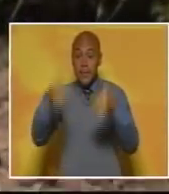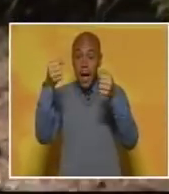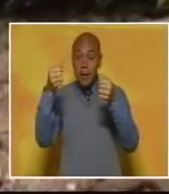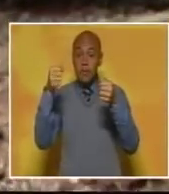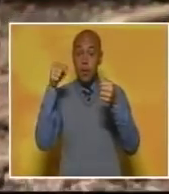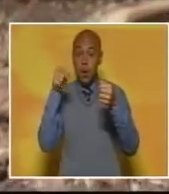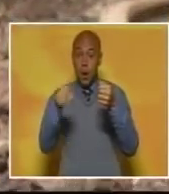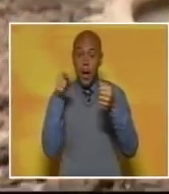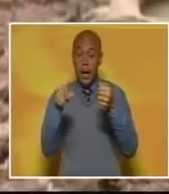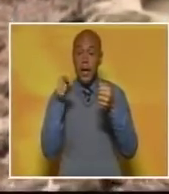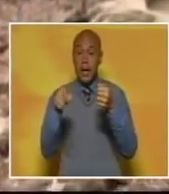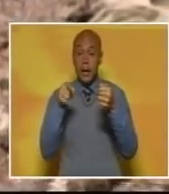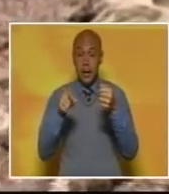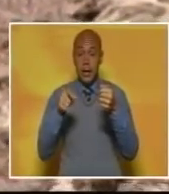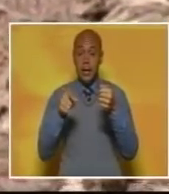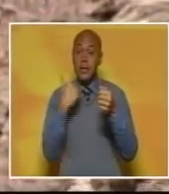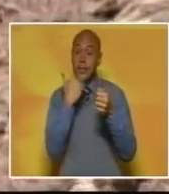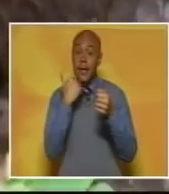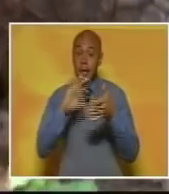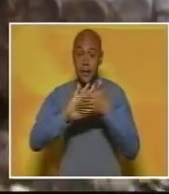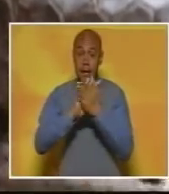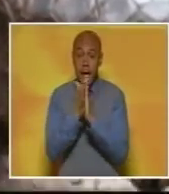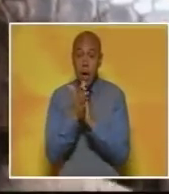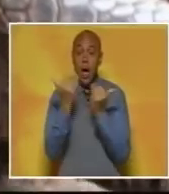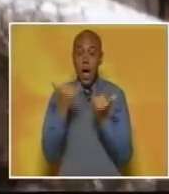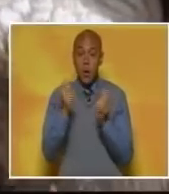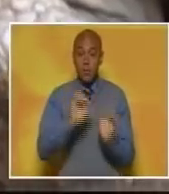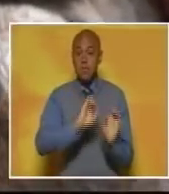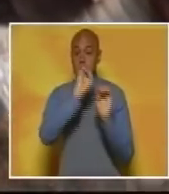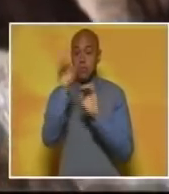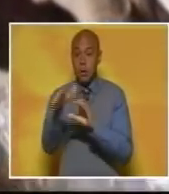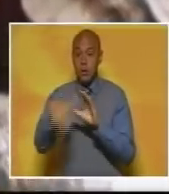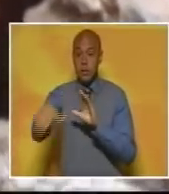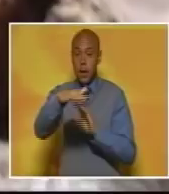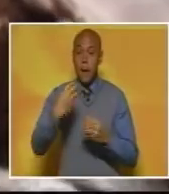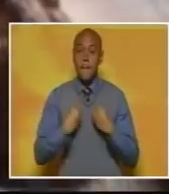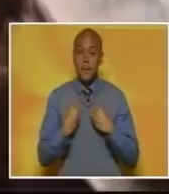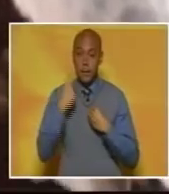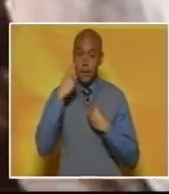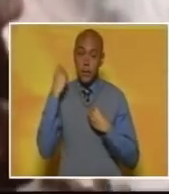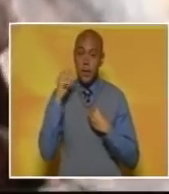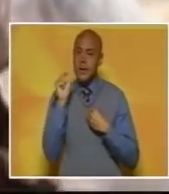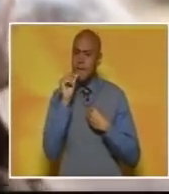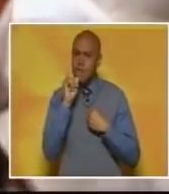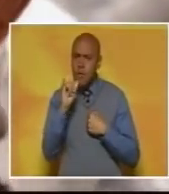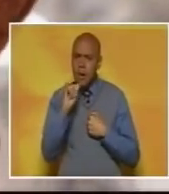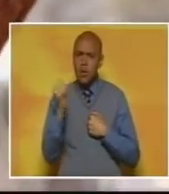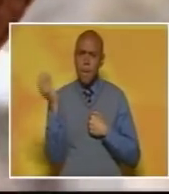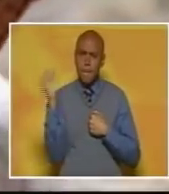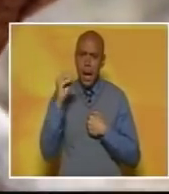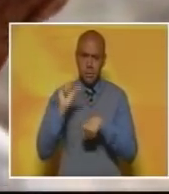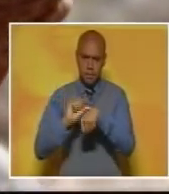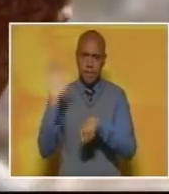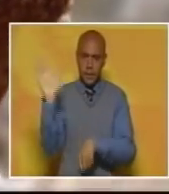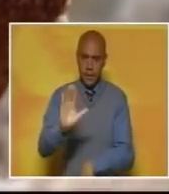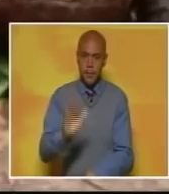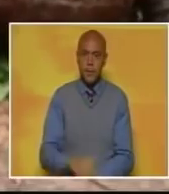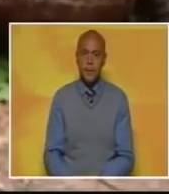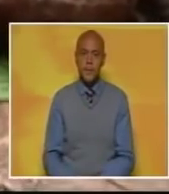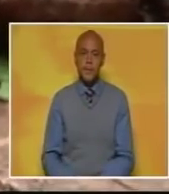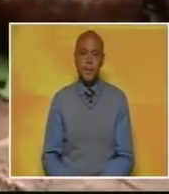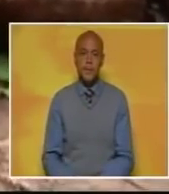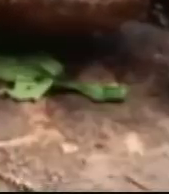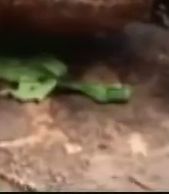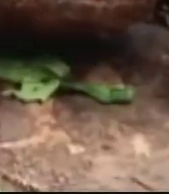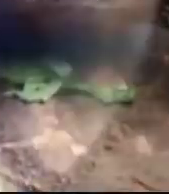de la extinción y ahora regresará a su hábitat. Los detalles en tan solo minutos. Ya venimos.